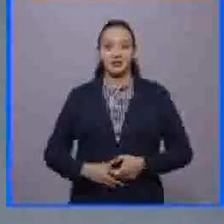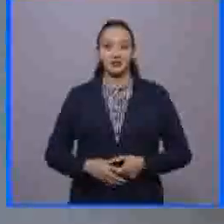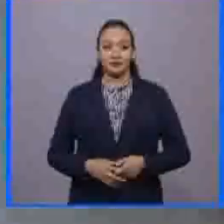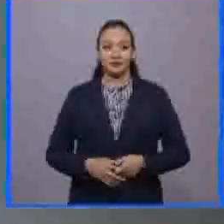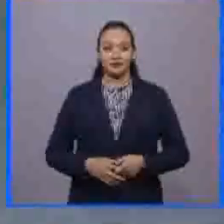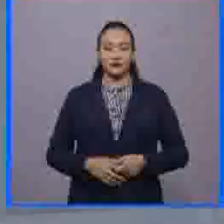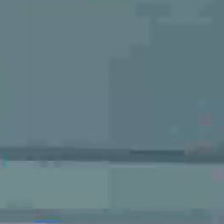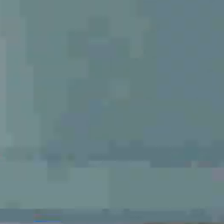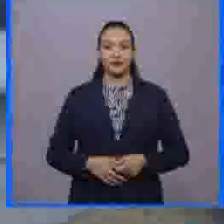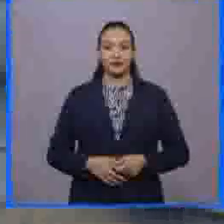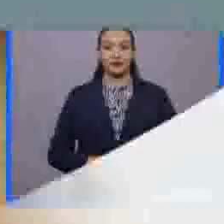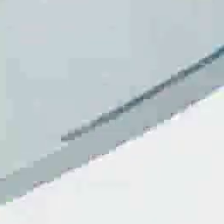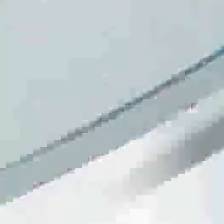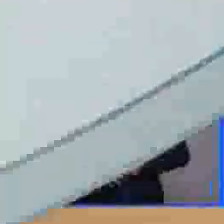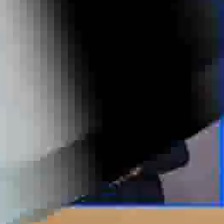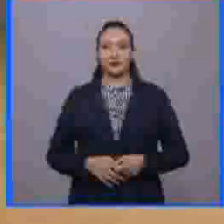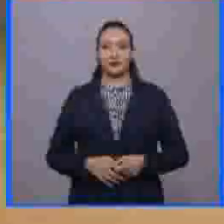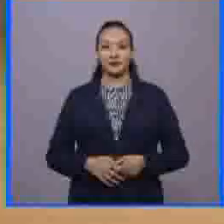Cabrera.